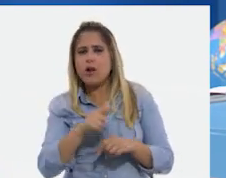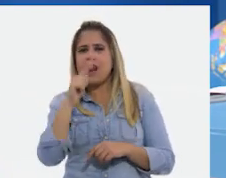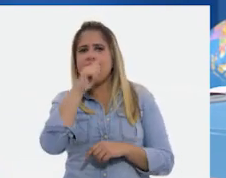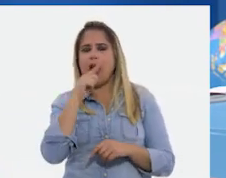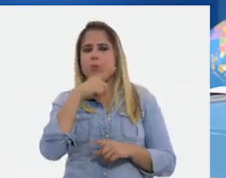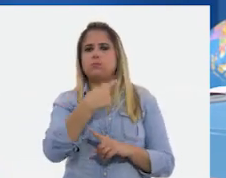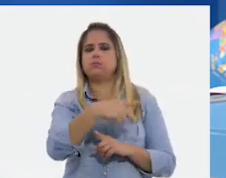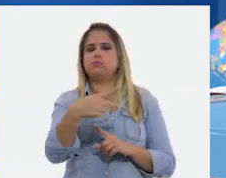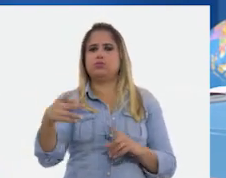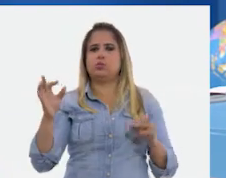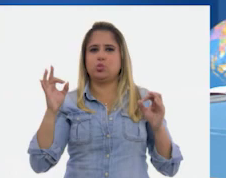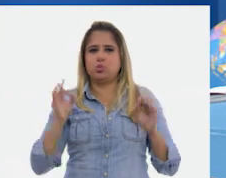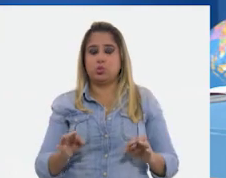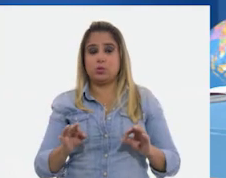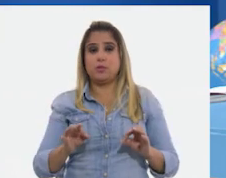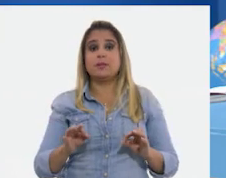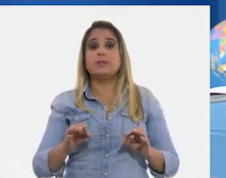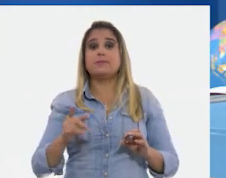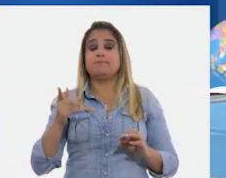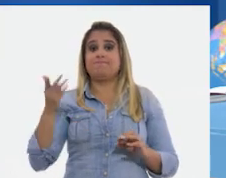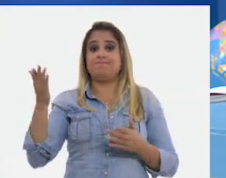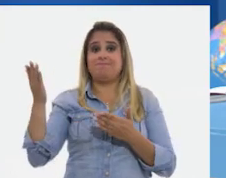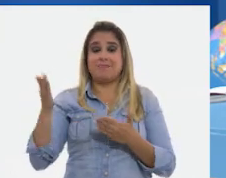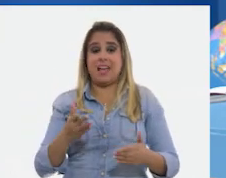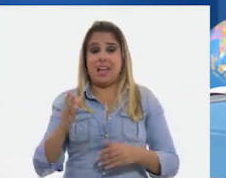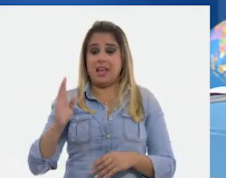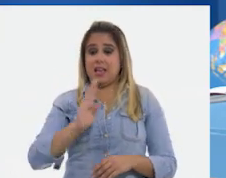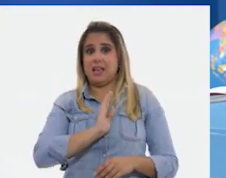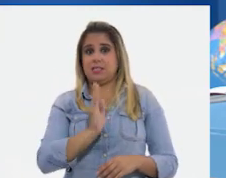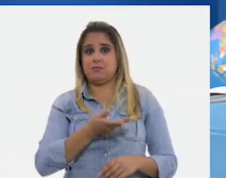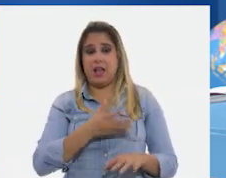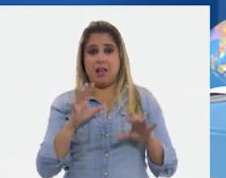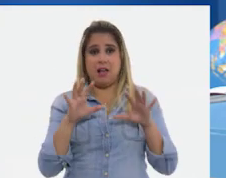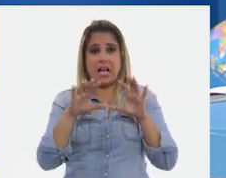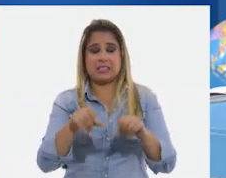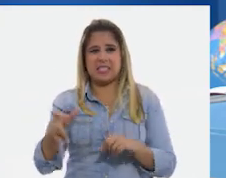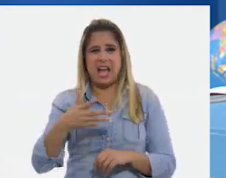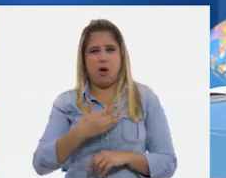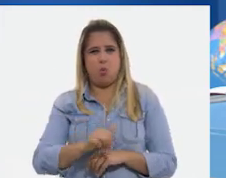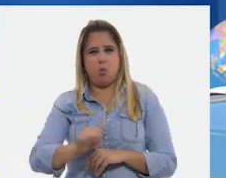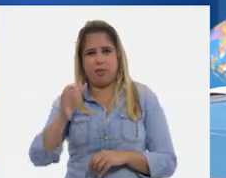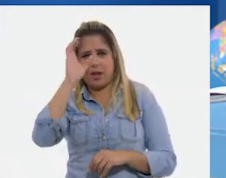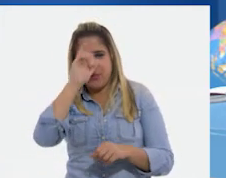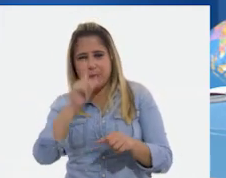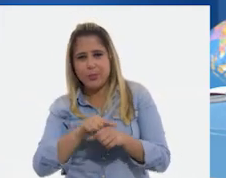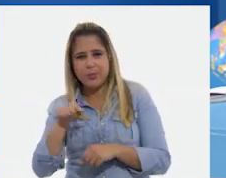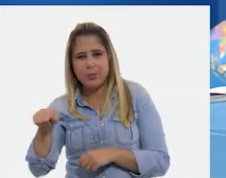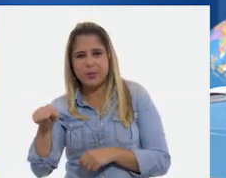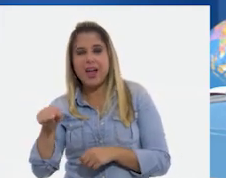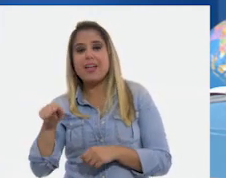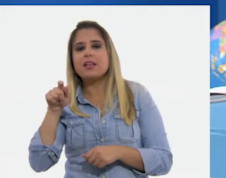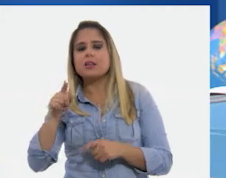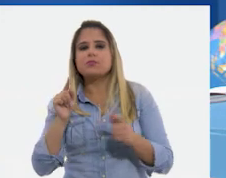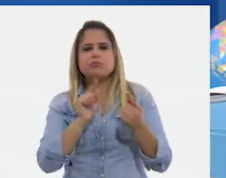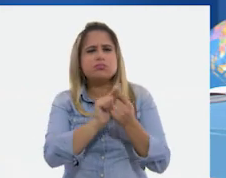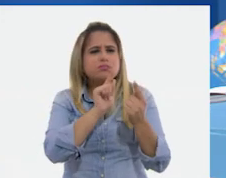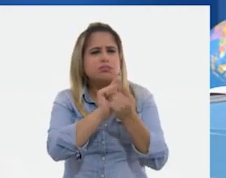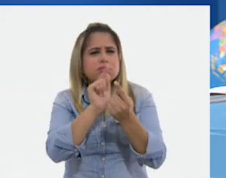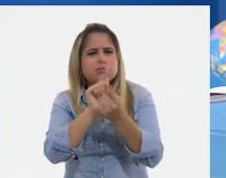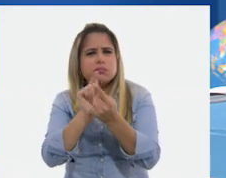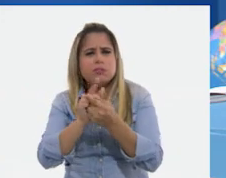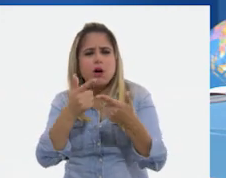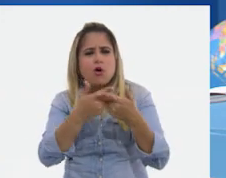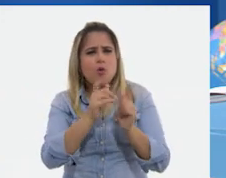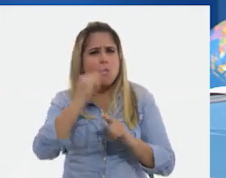lenguas propias. Cuando llegaron los españoles que traían otra cultura, comenzaron a interactuar entre los